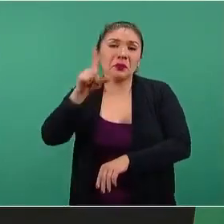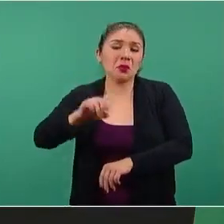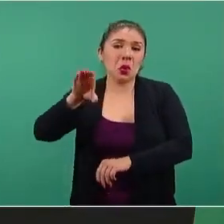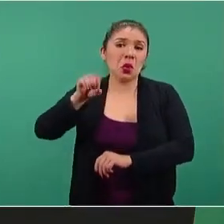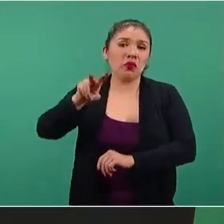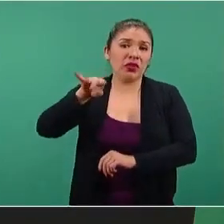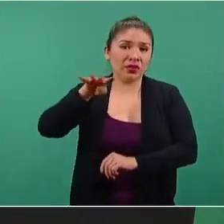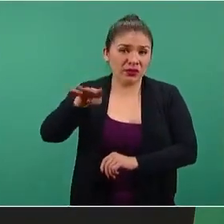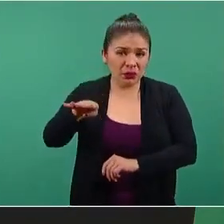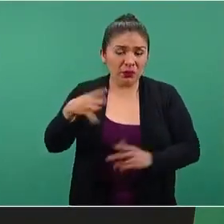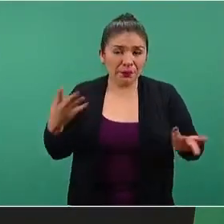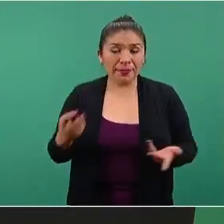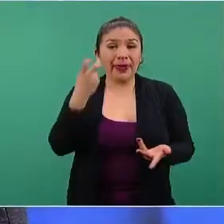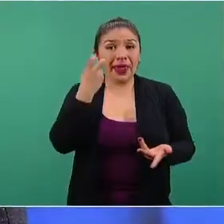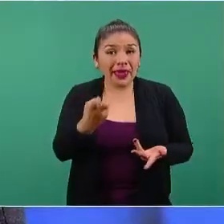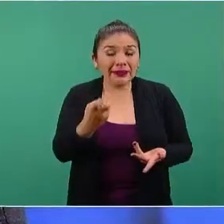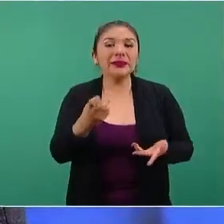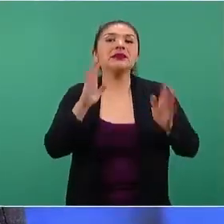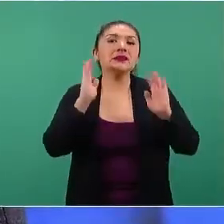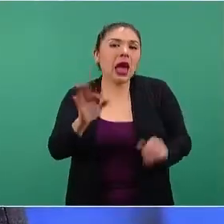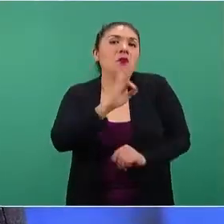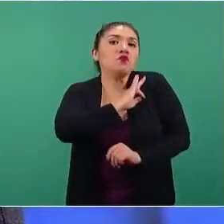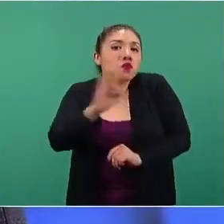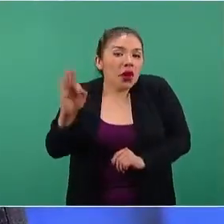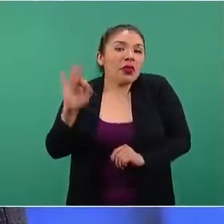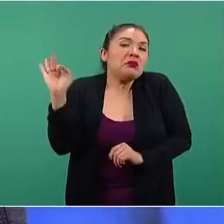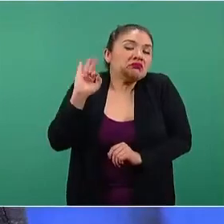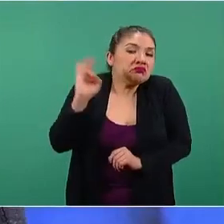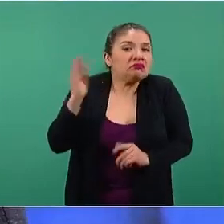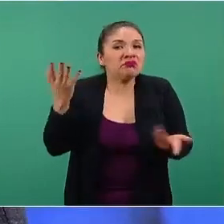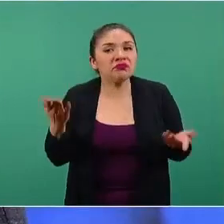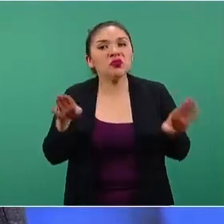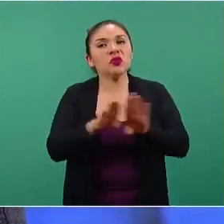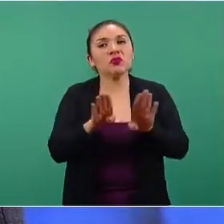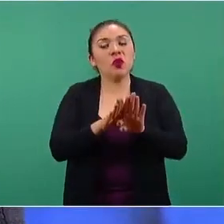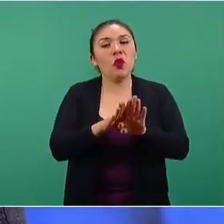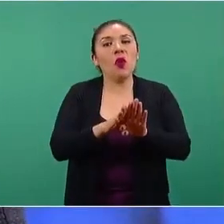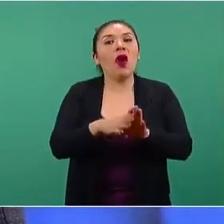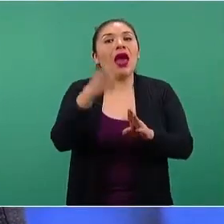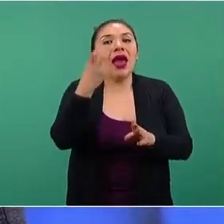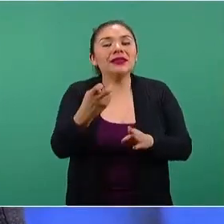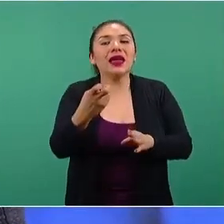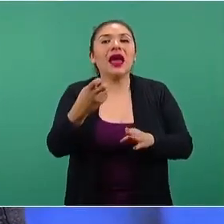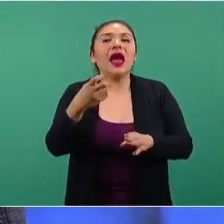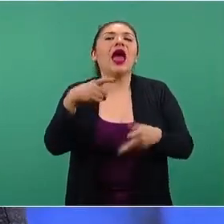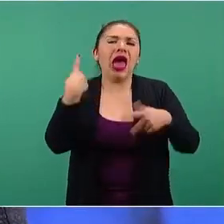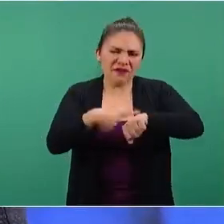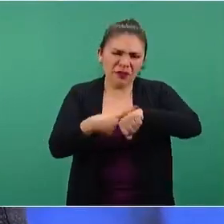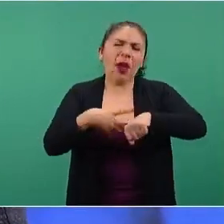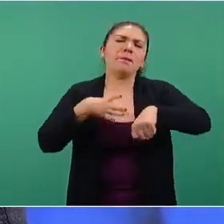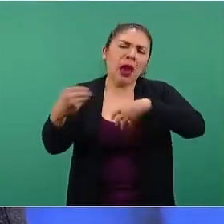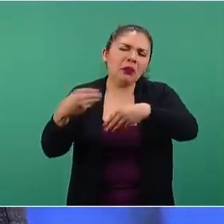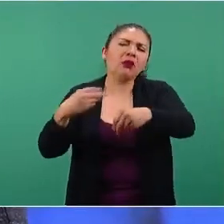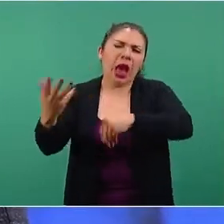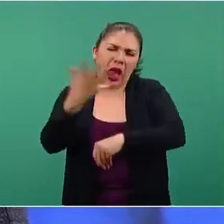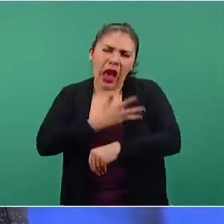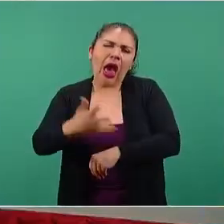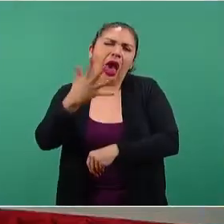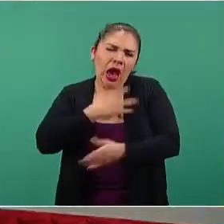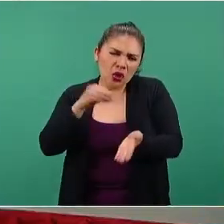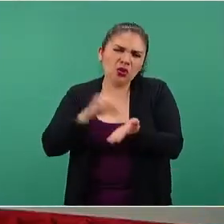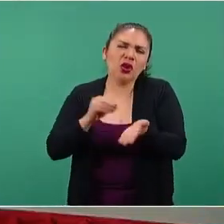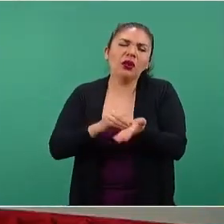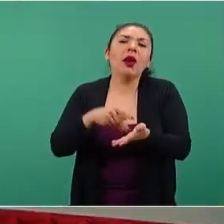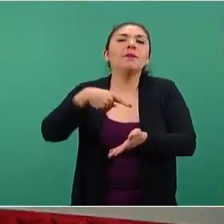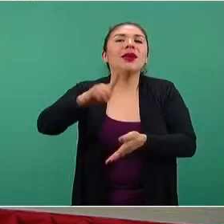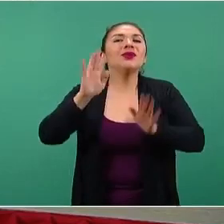COVID-19. Y entonces entraríamos probablemente en esta dinámica epidémica de tener